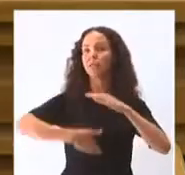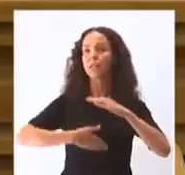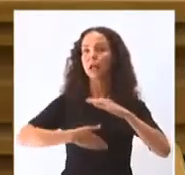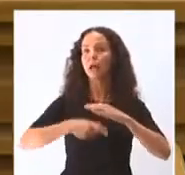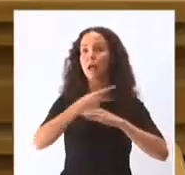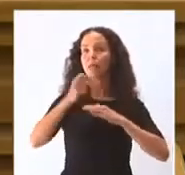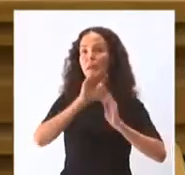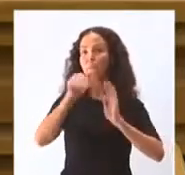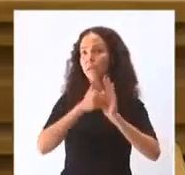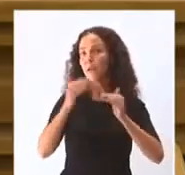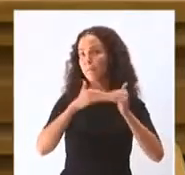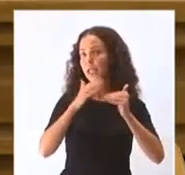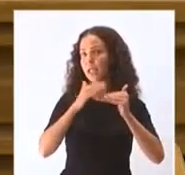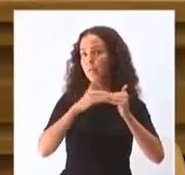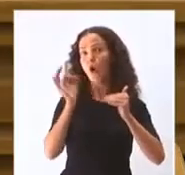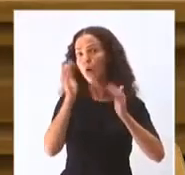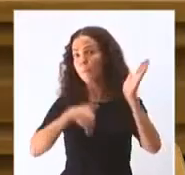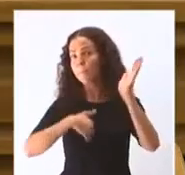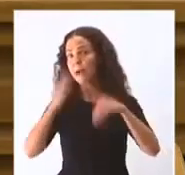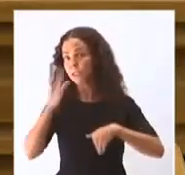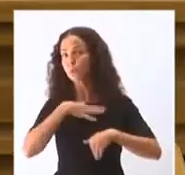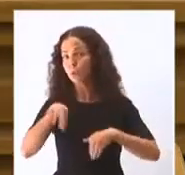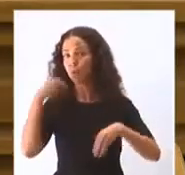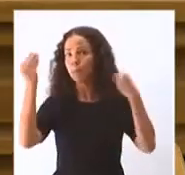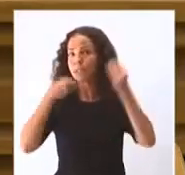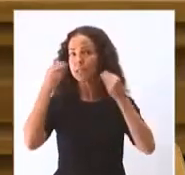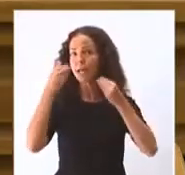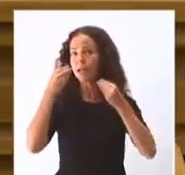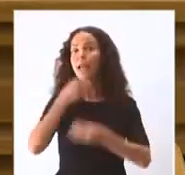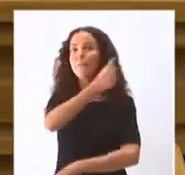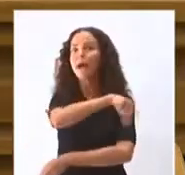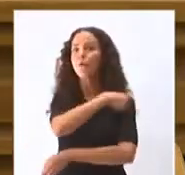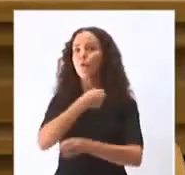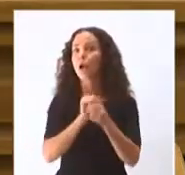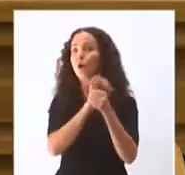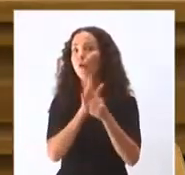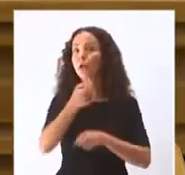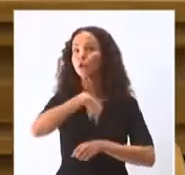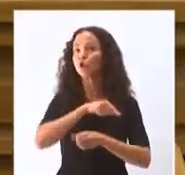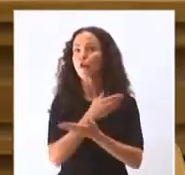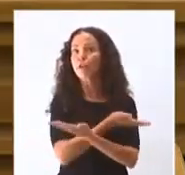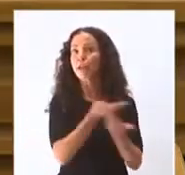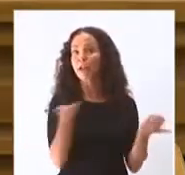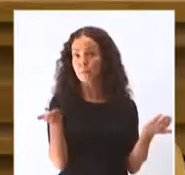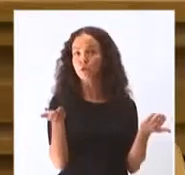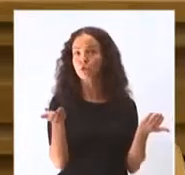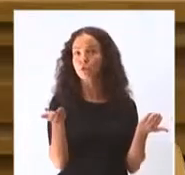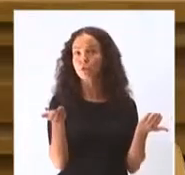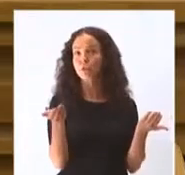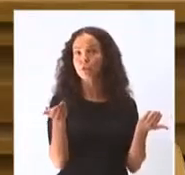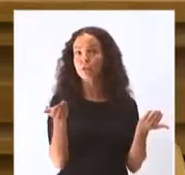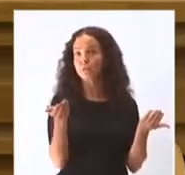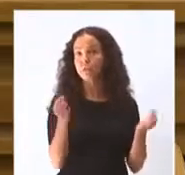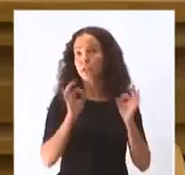100.000 pero con más que podremos plantearnos en las vacunas kobe que prestaremos que daremos como país ya